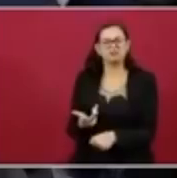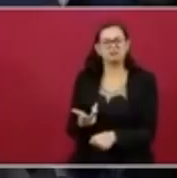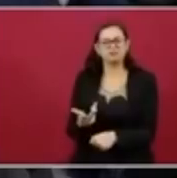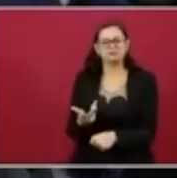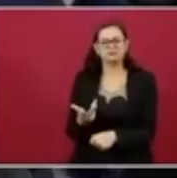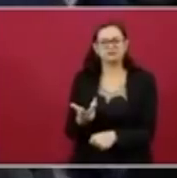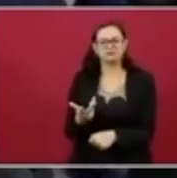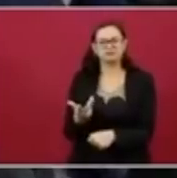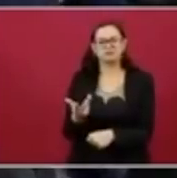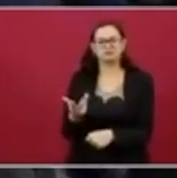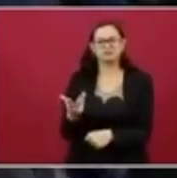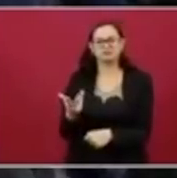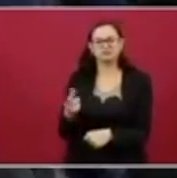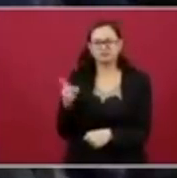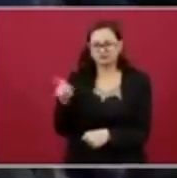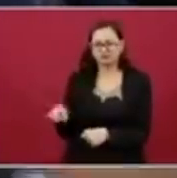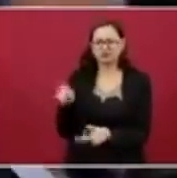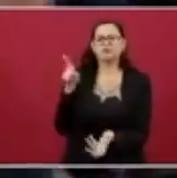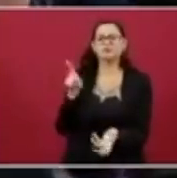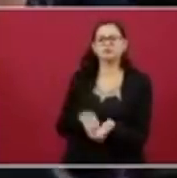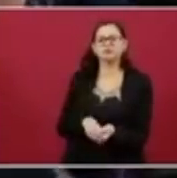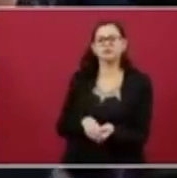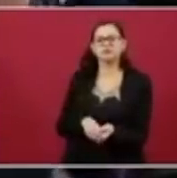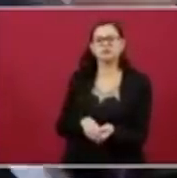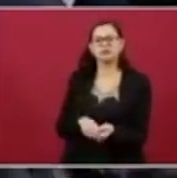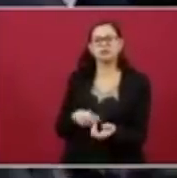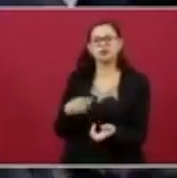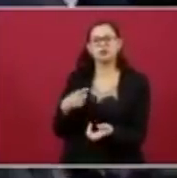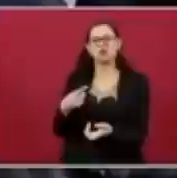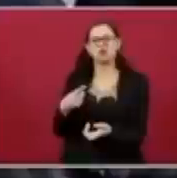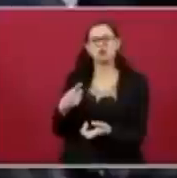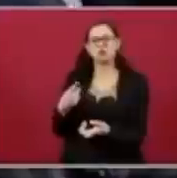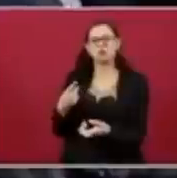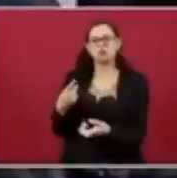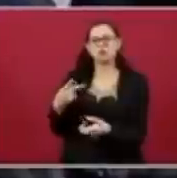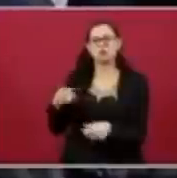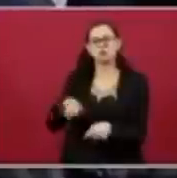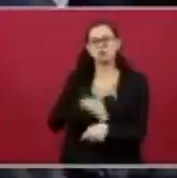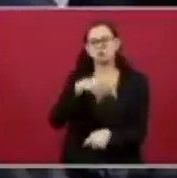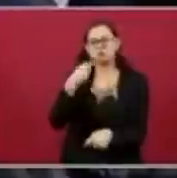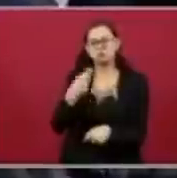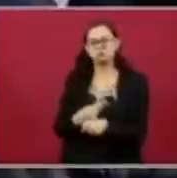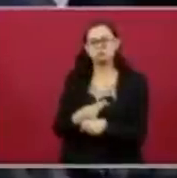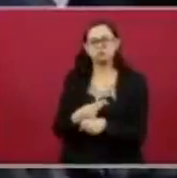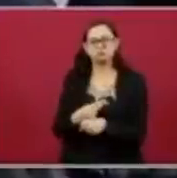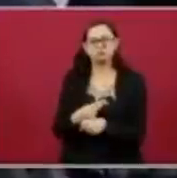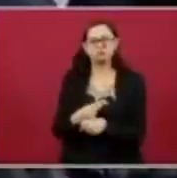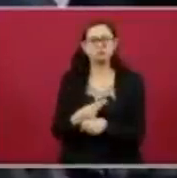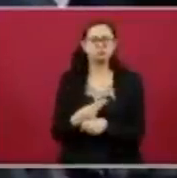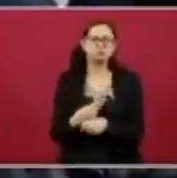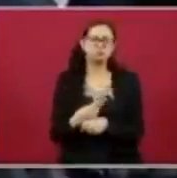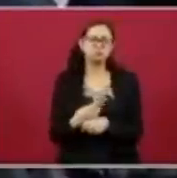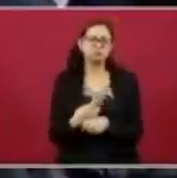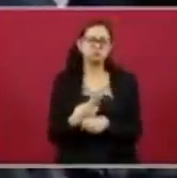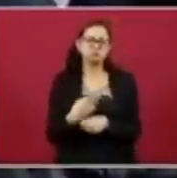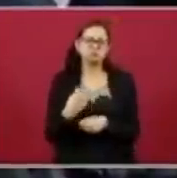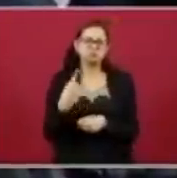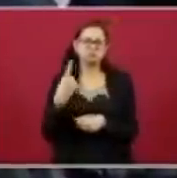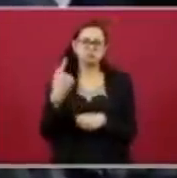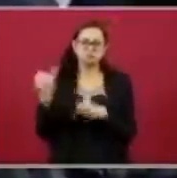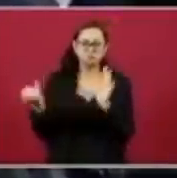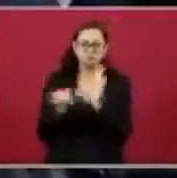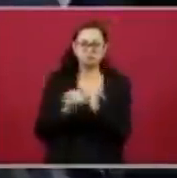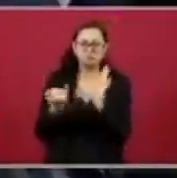que se están utilizando, las notarías para evadir cuestiones